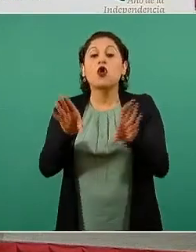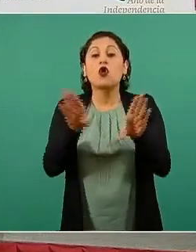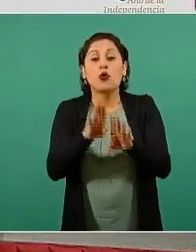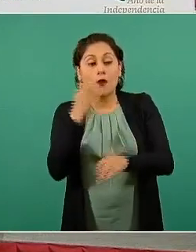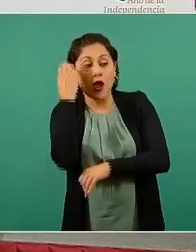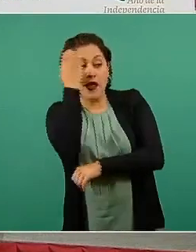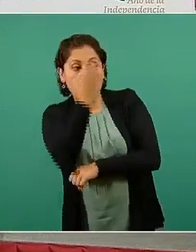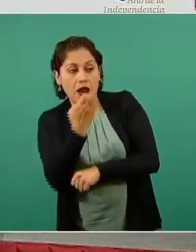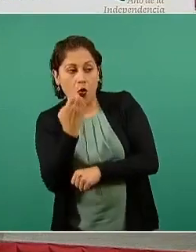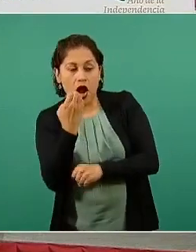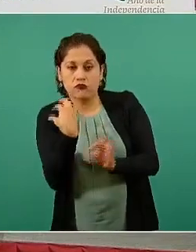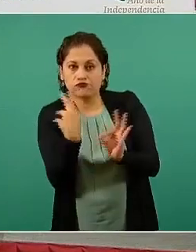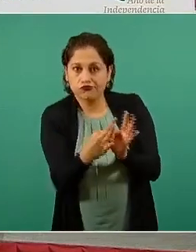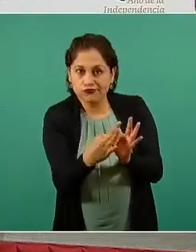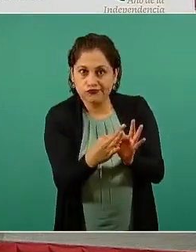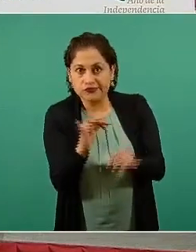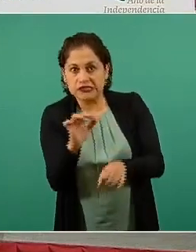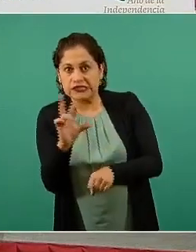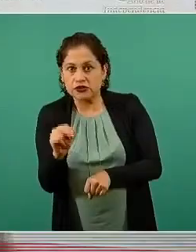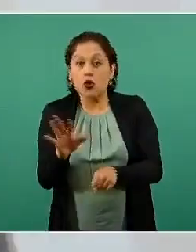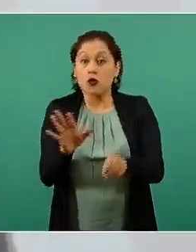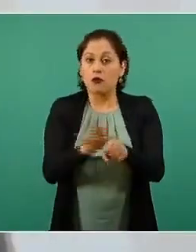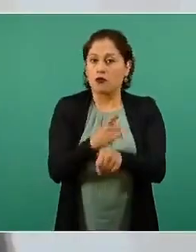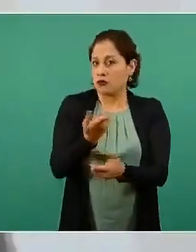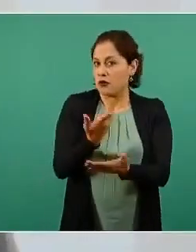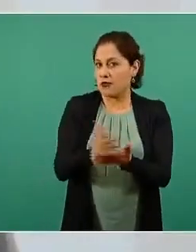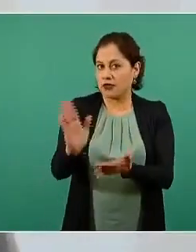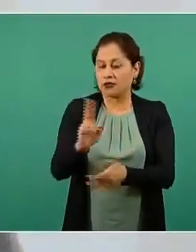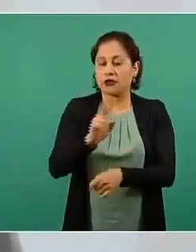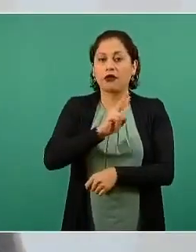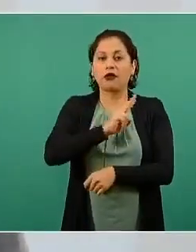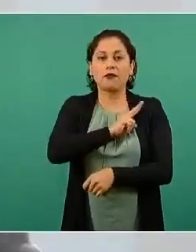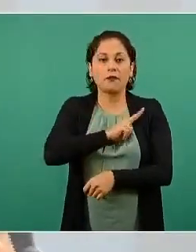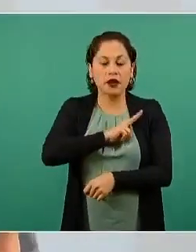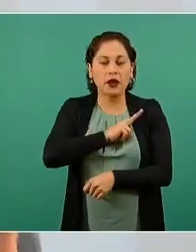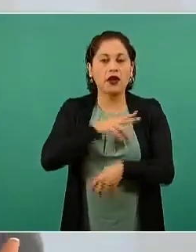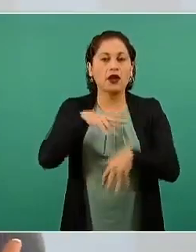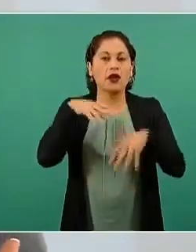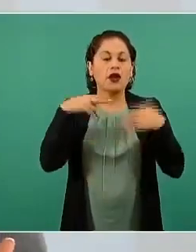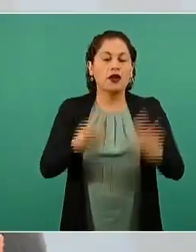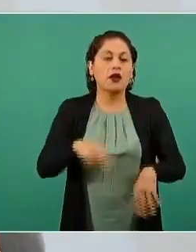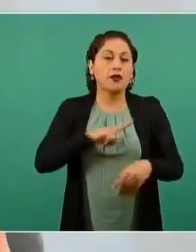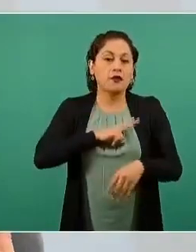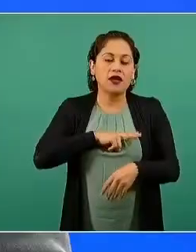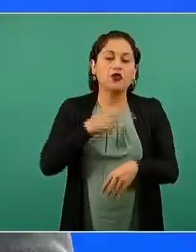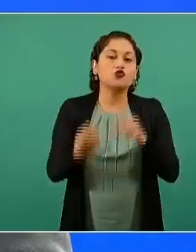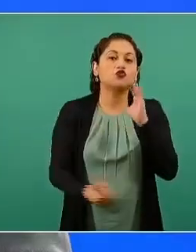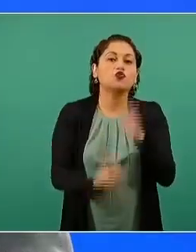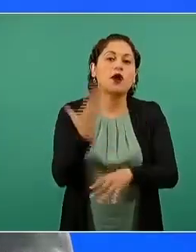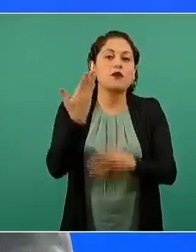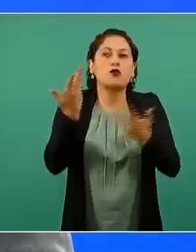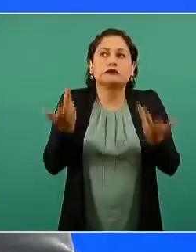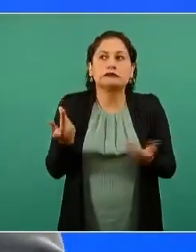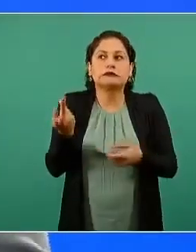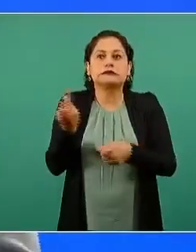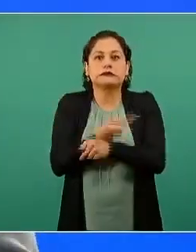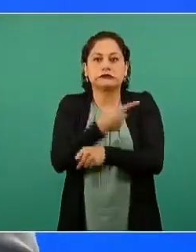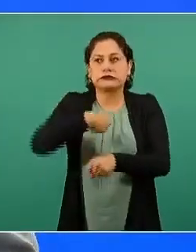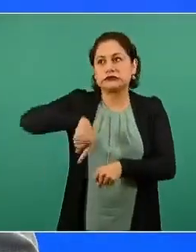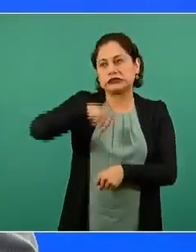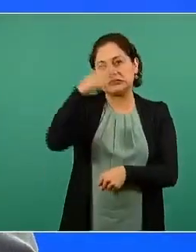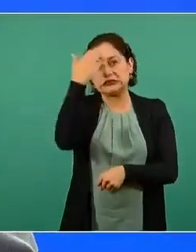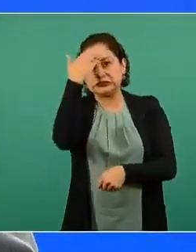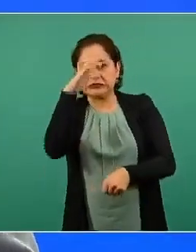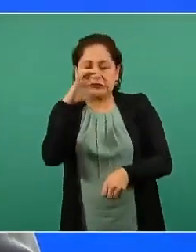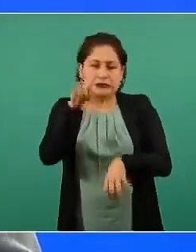virus nuevo que nadie conocía y para los que se tenía que desarrollar una vacuna y al mismo tiempo